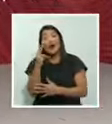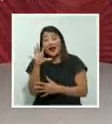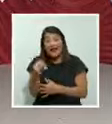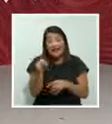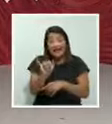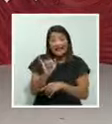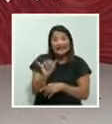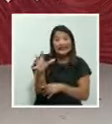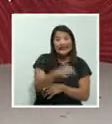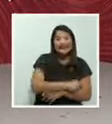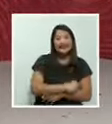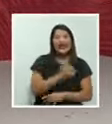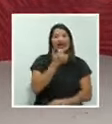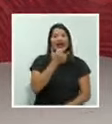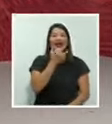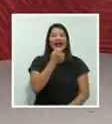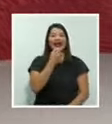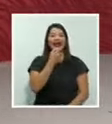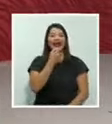se cayó!